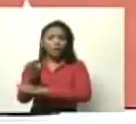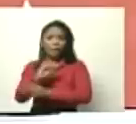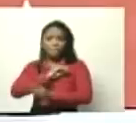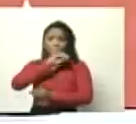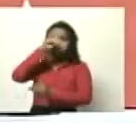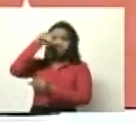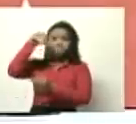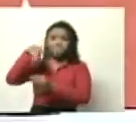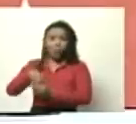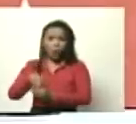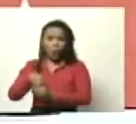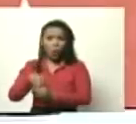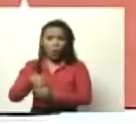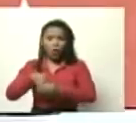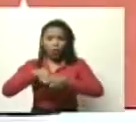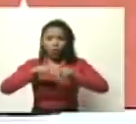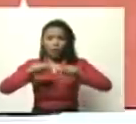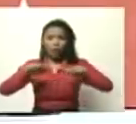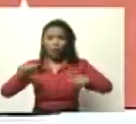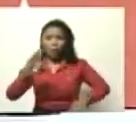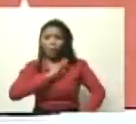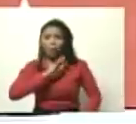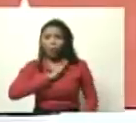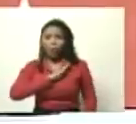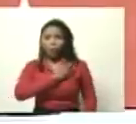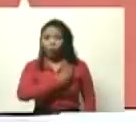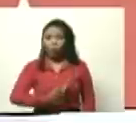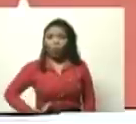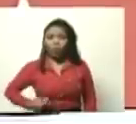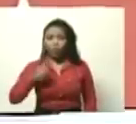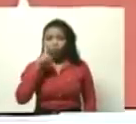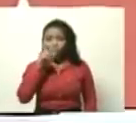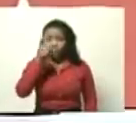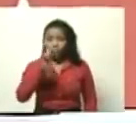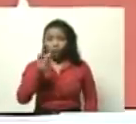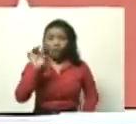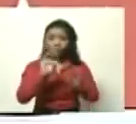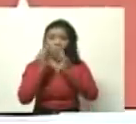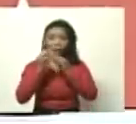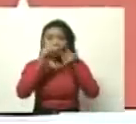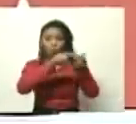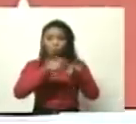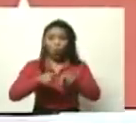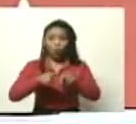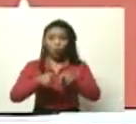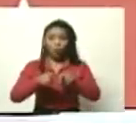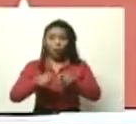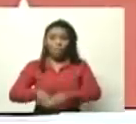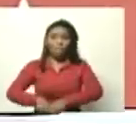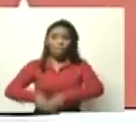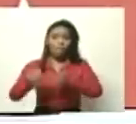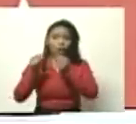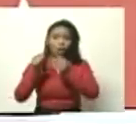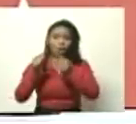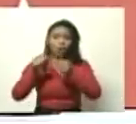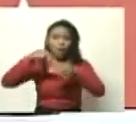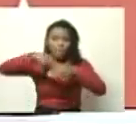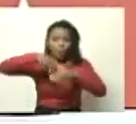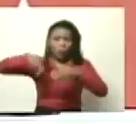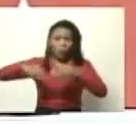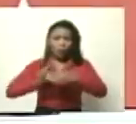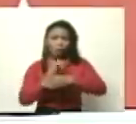invadió los terrenos que son propiedad de un campesino, de una familia campesina, le destruyeron sus cosechas,